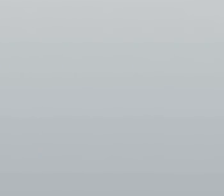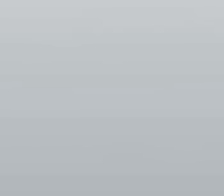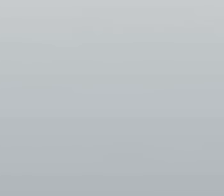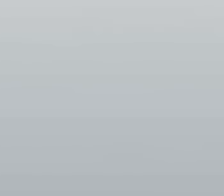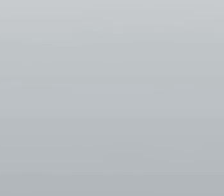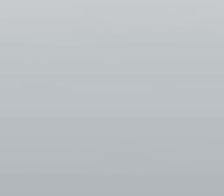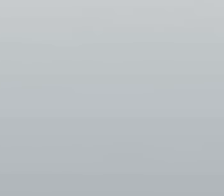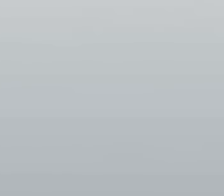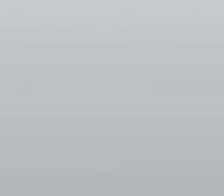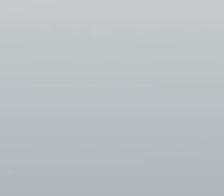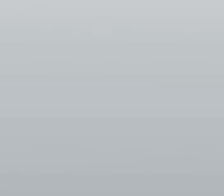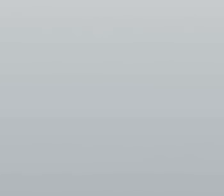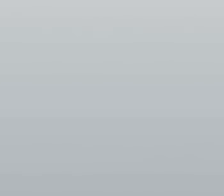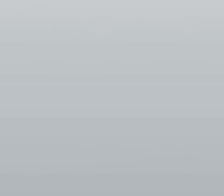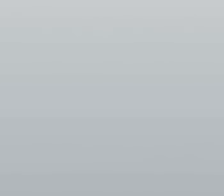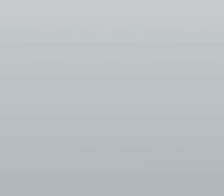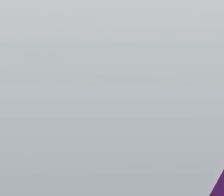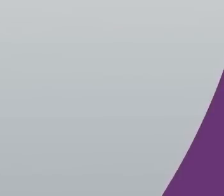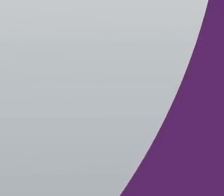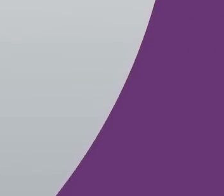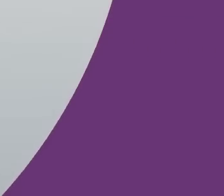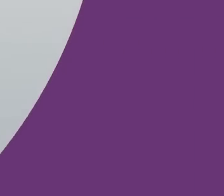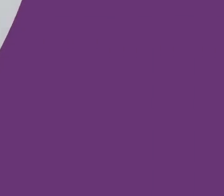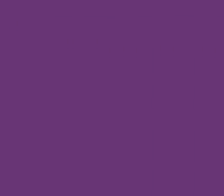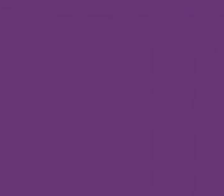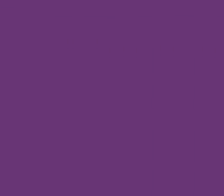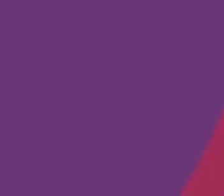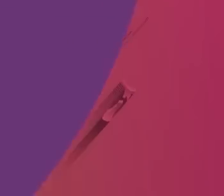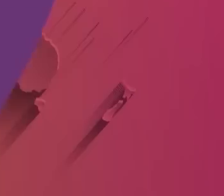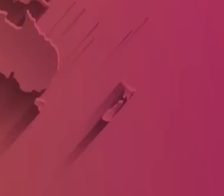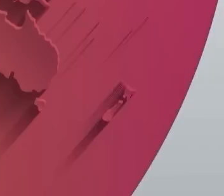contágiate, enciende a los demás con